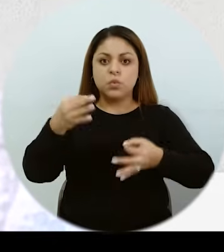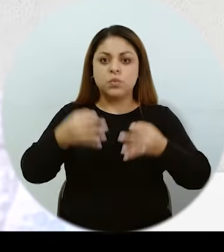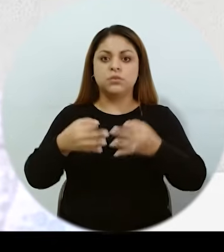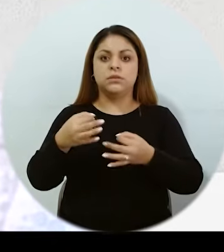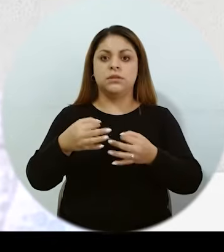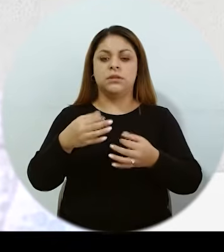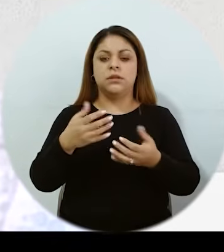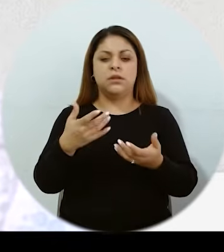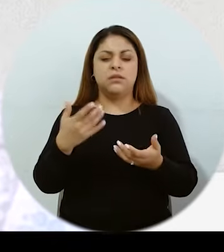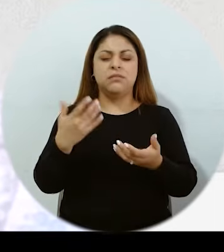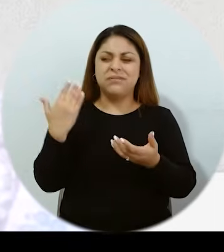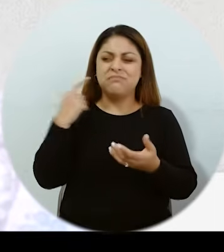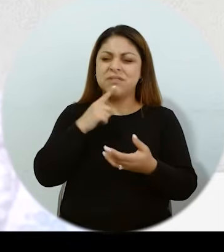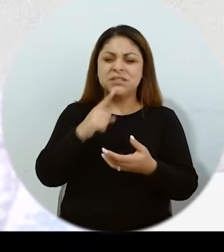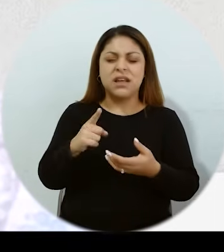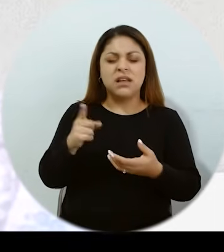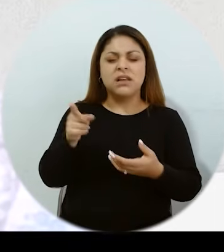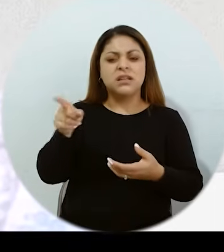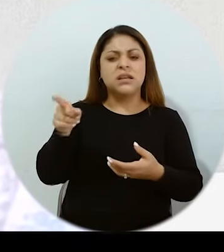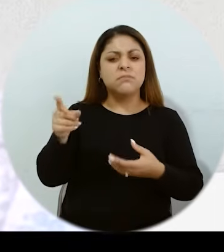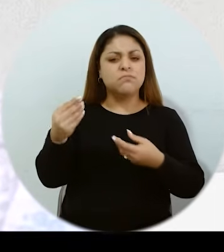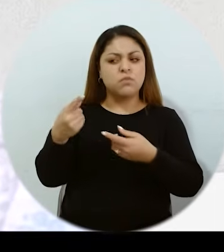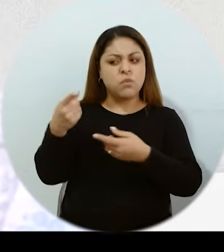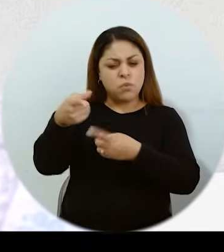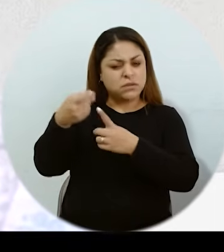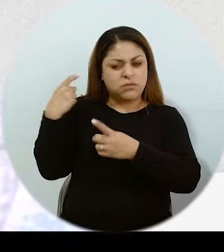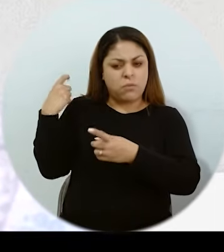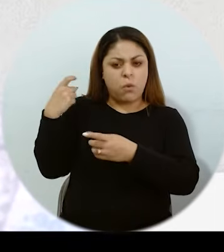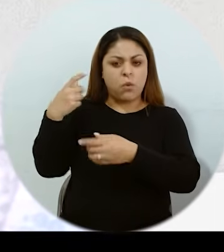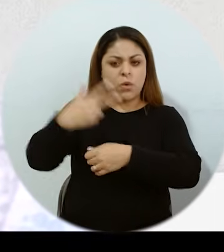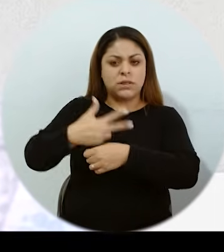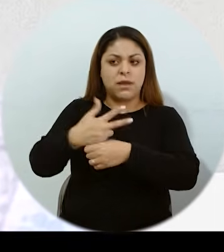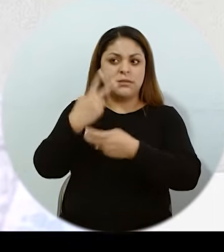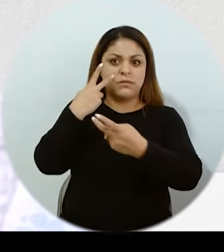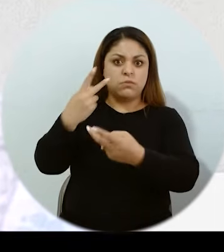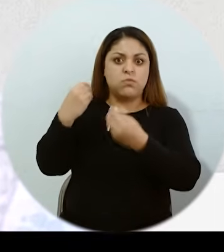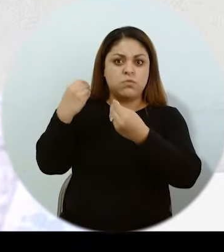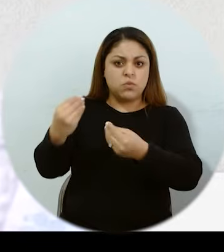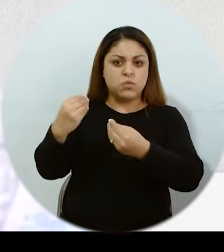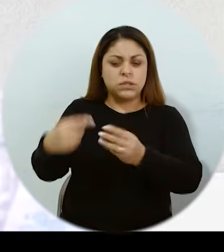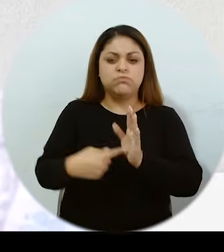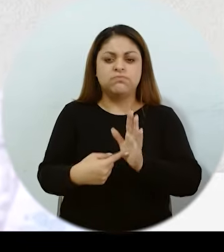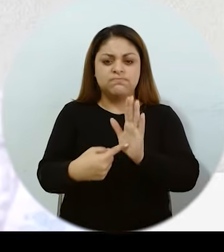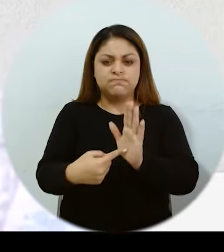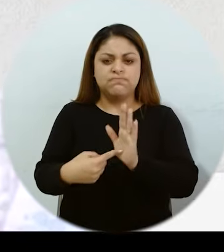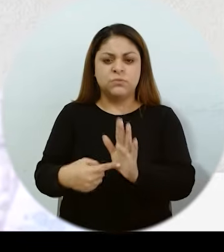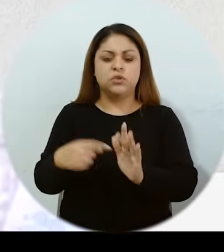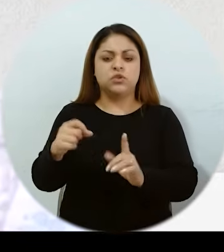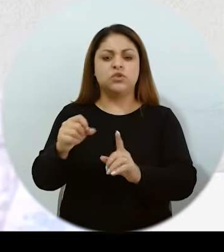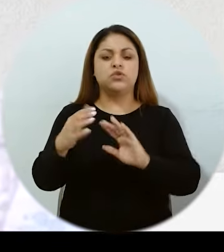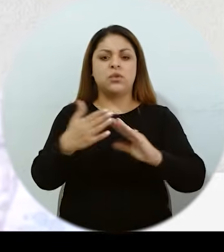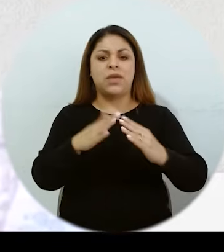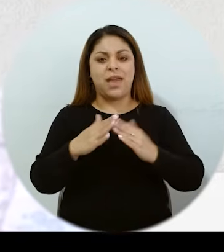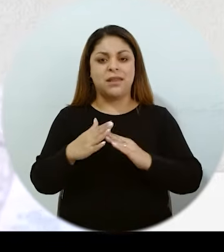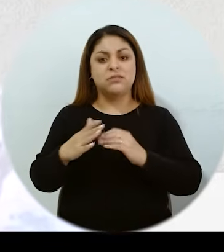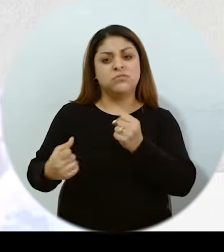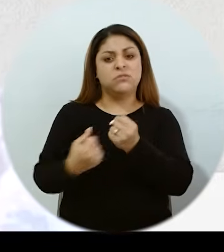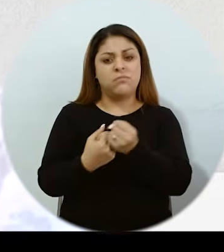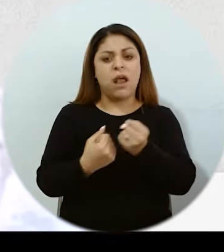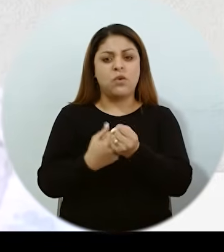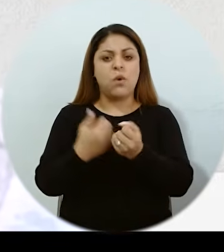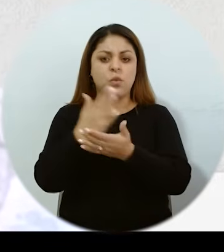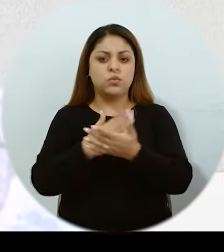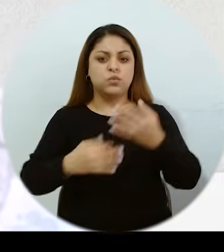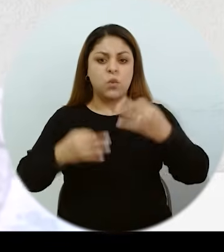más recientemente se han visto estas manifestaciones ciudadanas de respaldo a algunos jueces, pero también